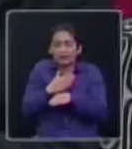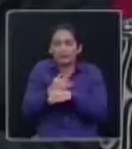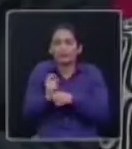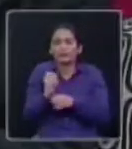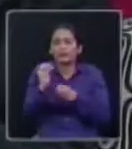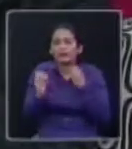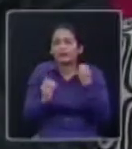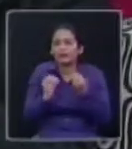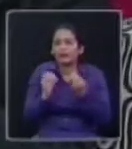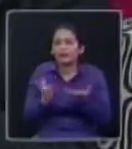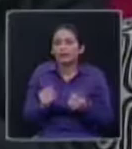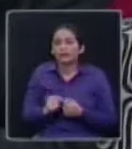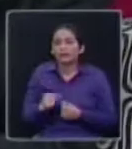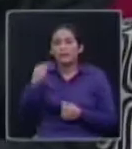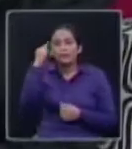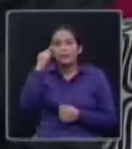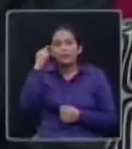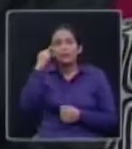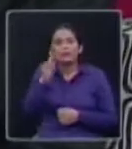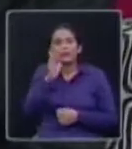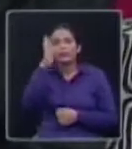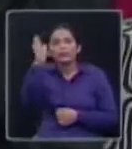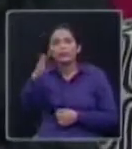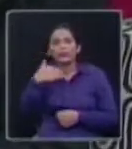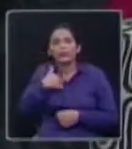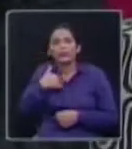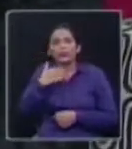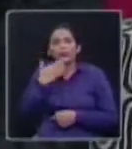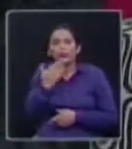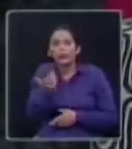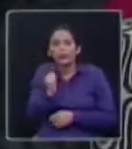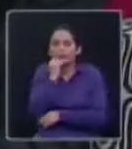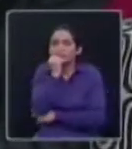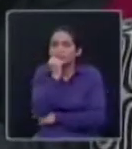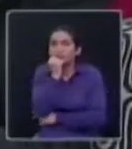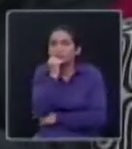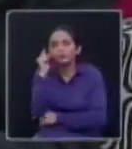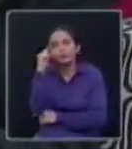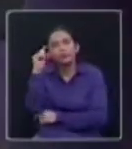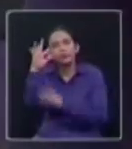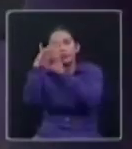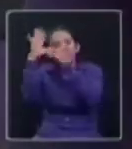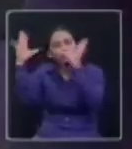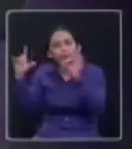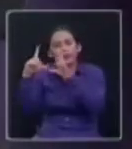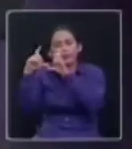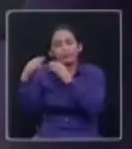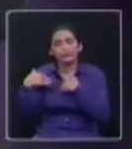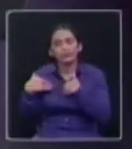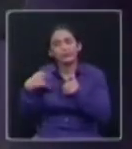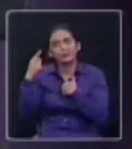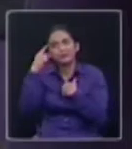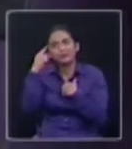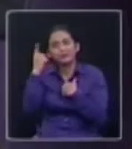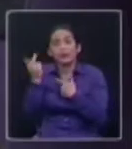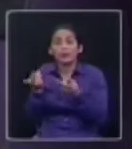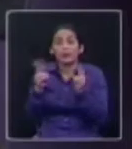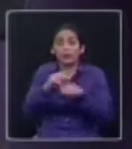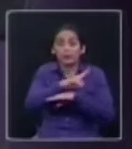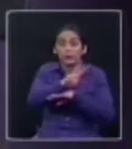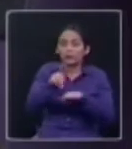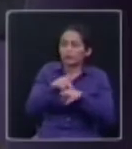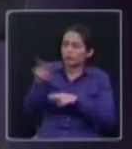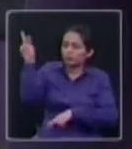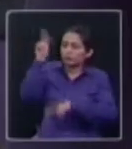una fotografía de cómo él se ve y cómo un grupo de expertos lo han visto. Okay. Y todos los años tiene que presentar evidencias de